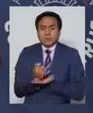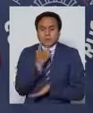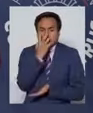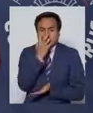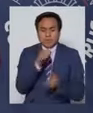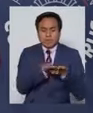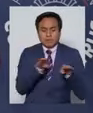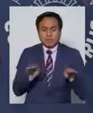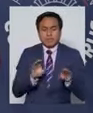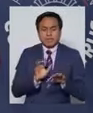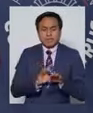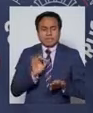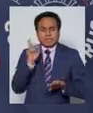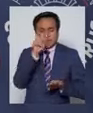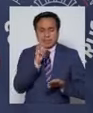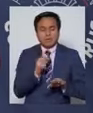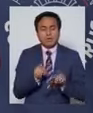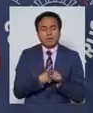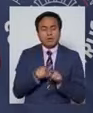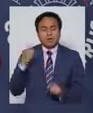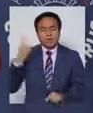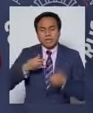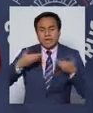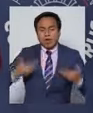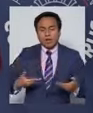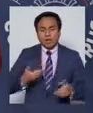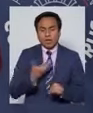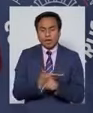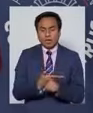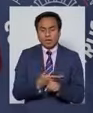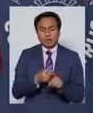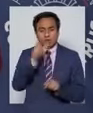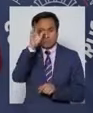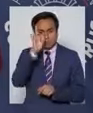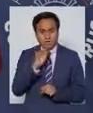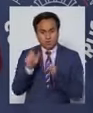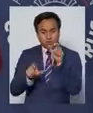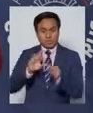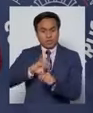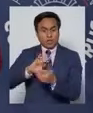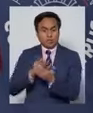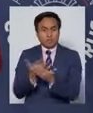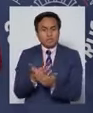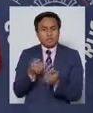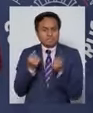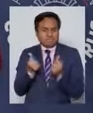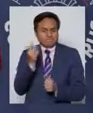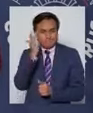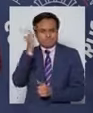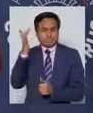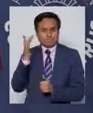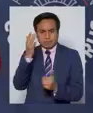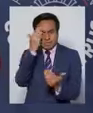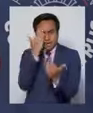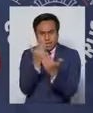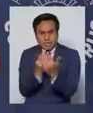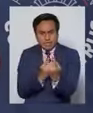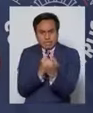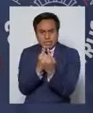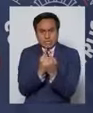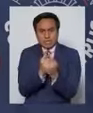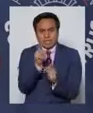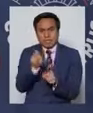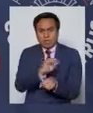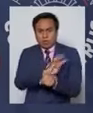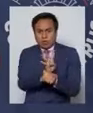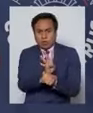críticas, lo urgente hoy y viendo el panorama es la disponibilidad de funcionarios de salud capacitados para poder atender a pacientes con